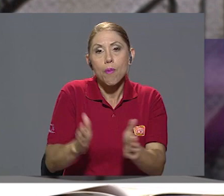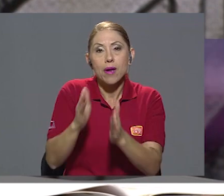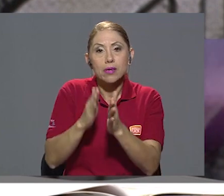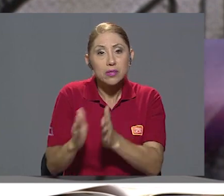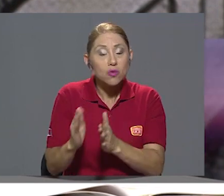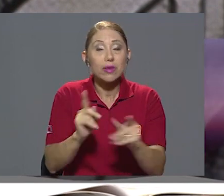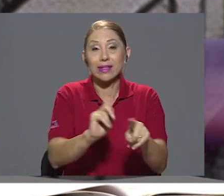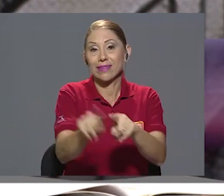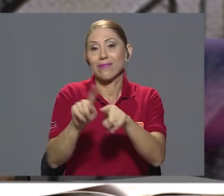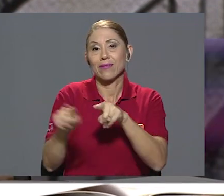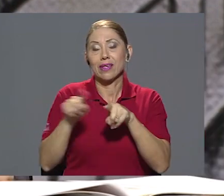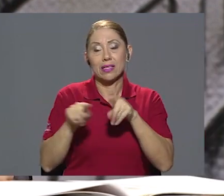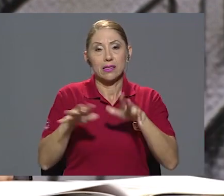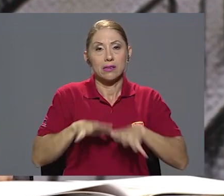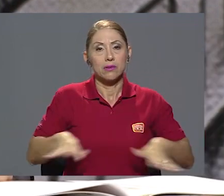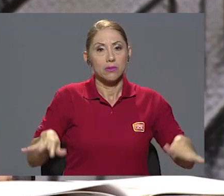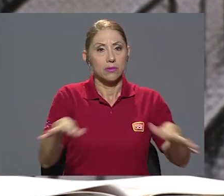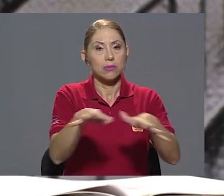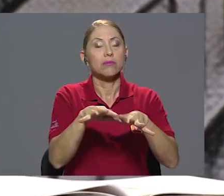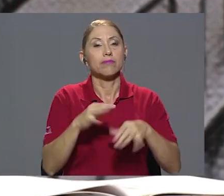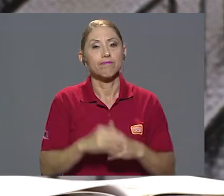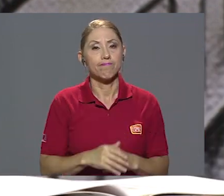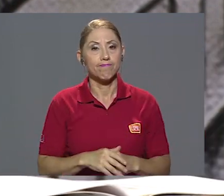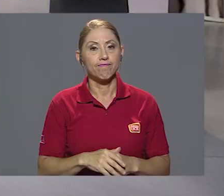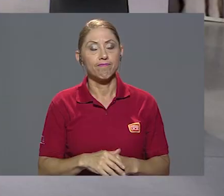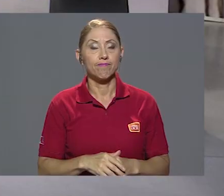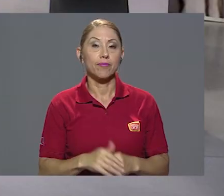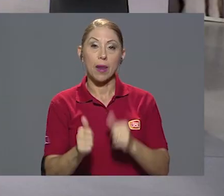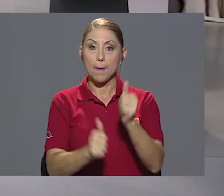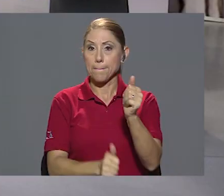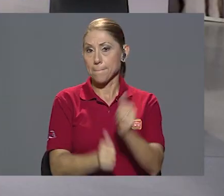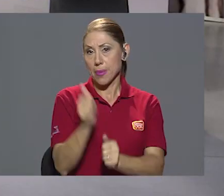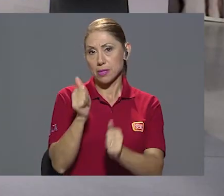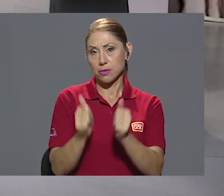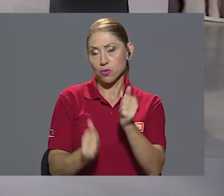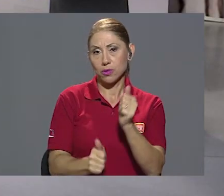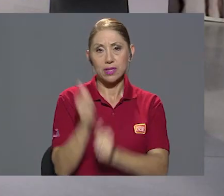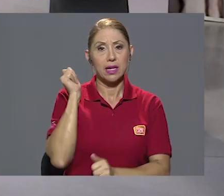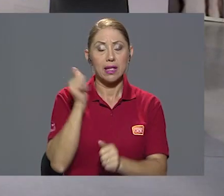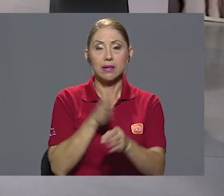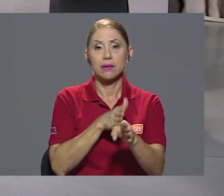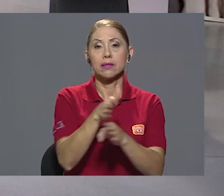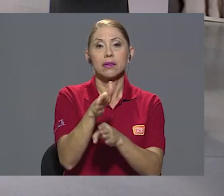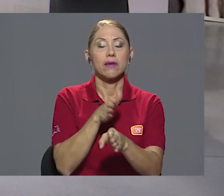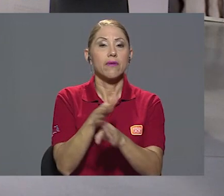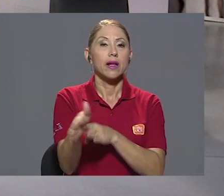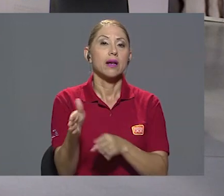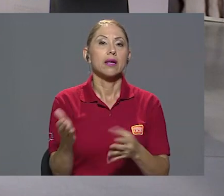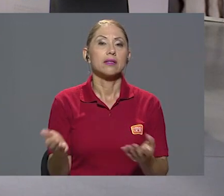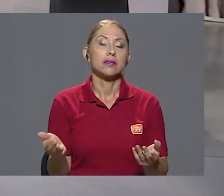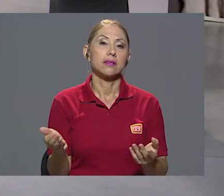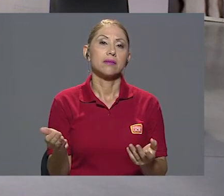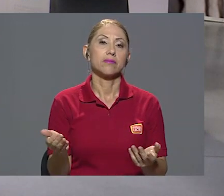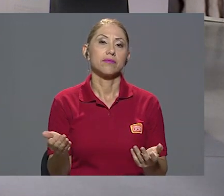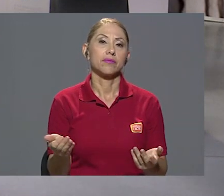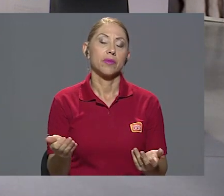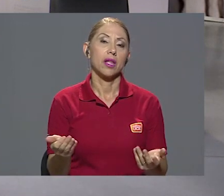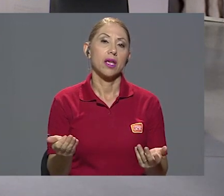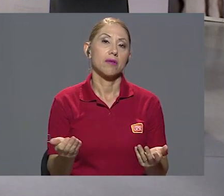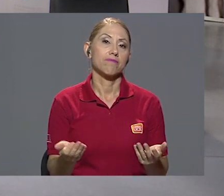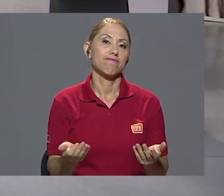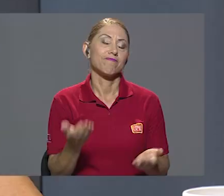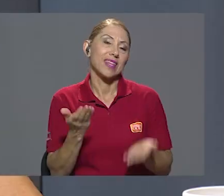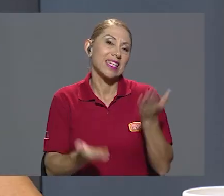contextos diferentes. Sí. Que en la mayoría de las carreras,